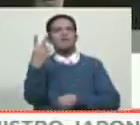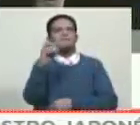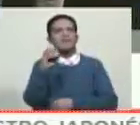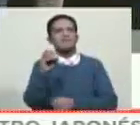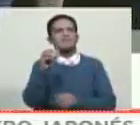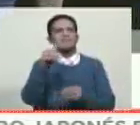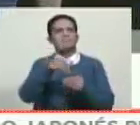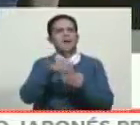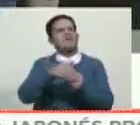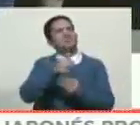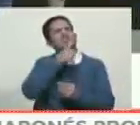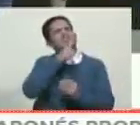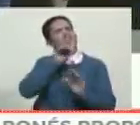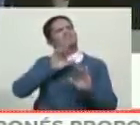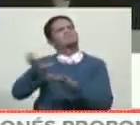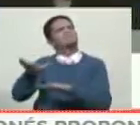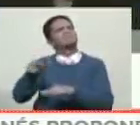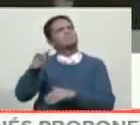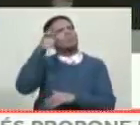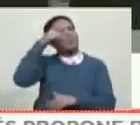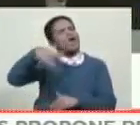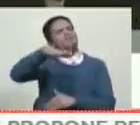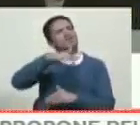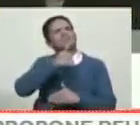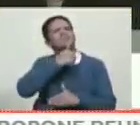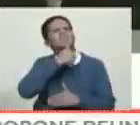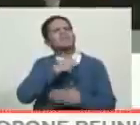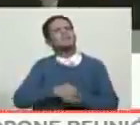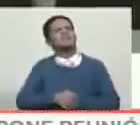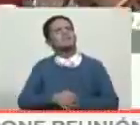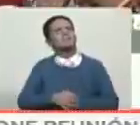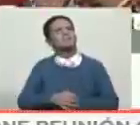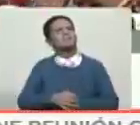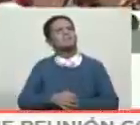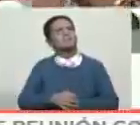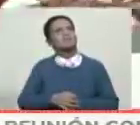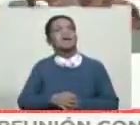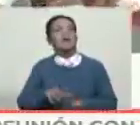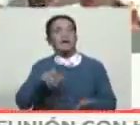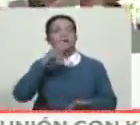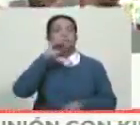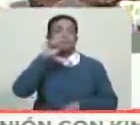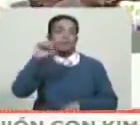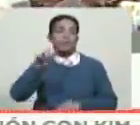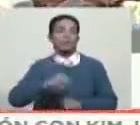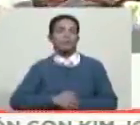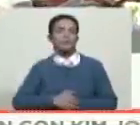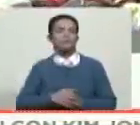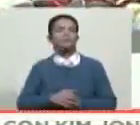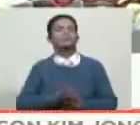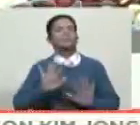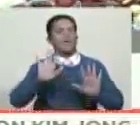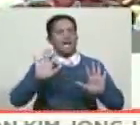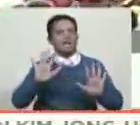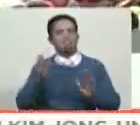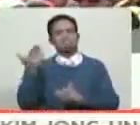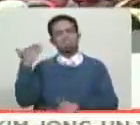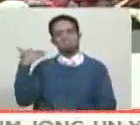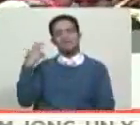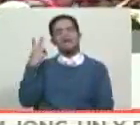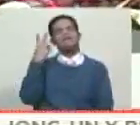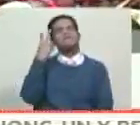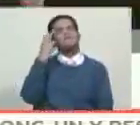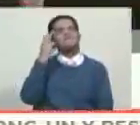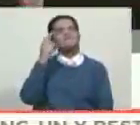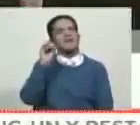pueblo de Venezuela? ¿Por quién votó el pueblo de Venezuela? Ajá, imaginemos que el 20 de mayo cerremos